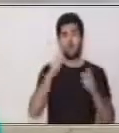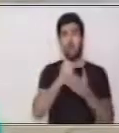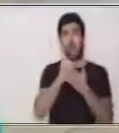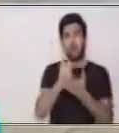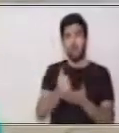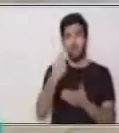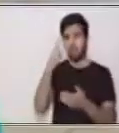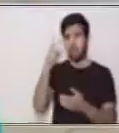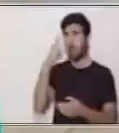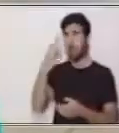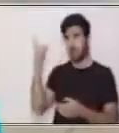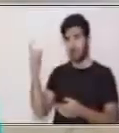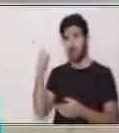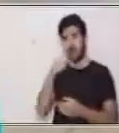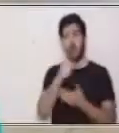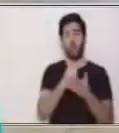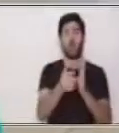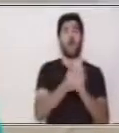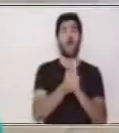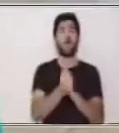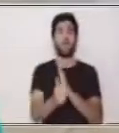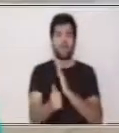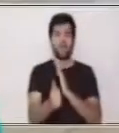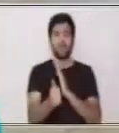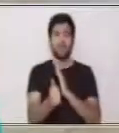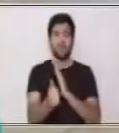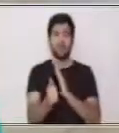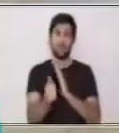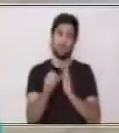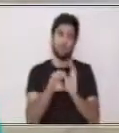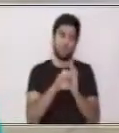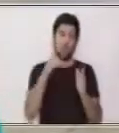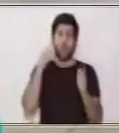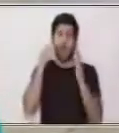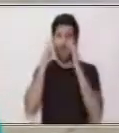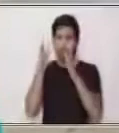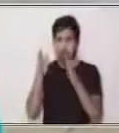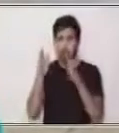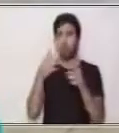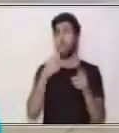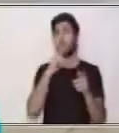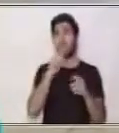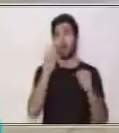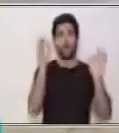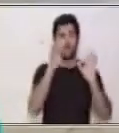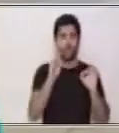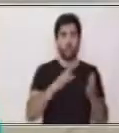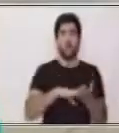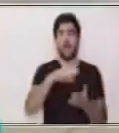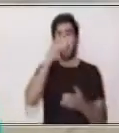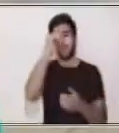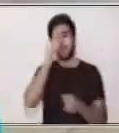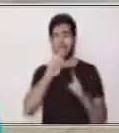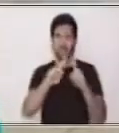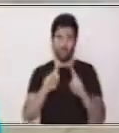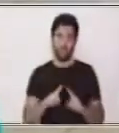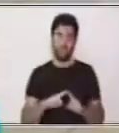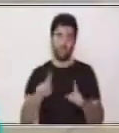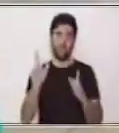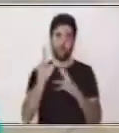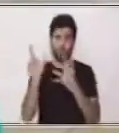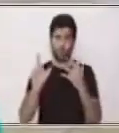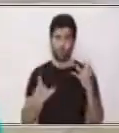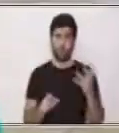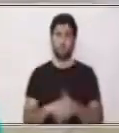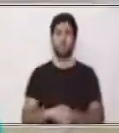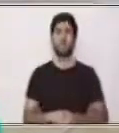a ejercitar algunas habilidades y destrezas como la atención, la habilidad numérica y el